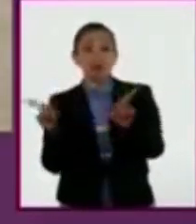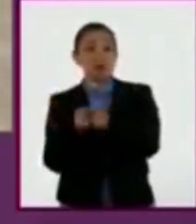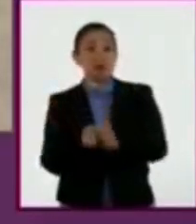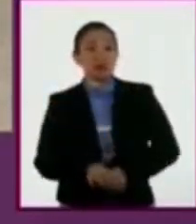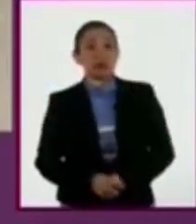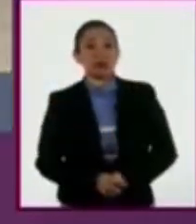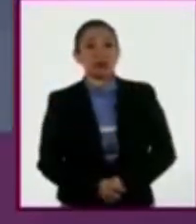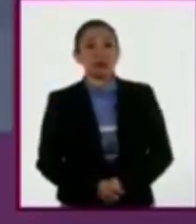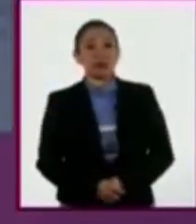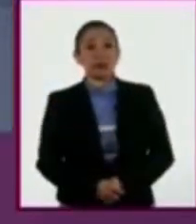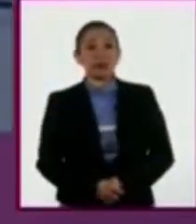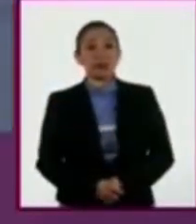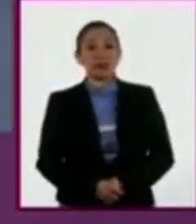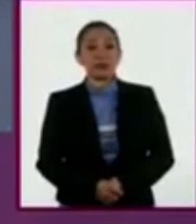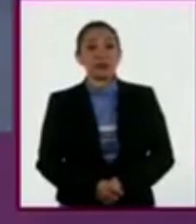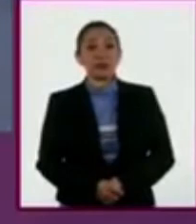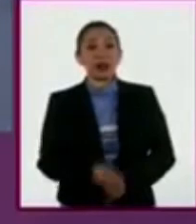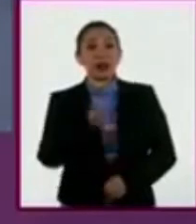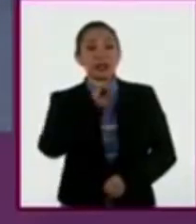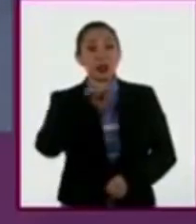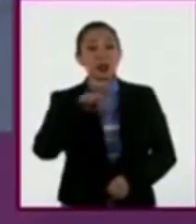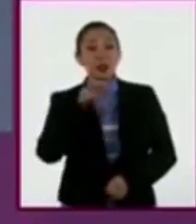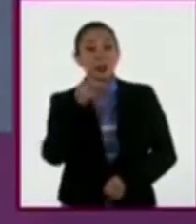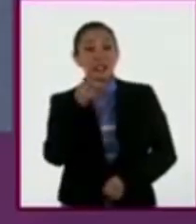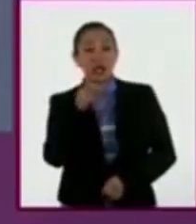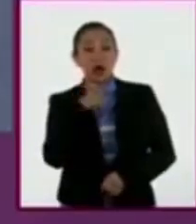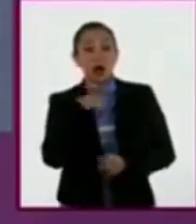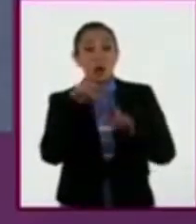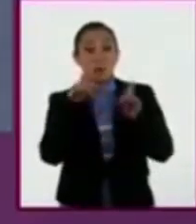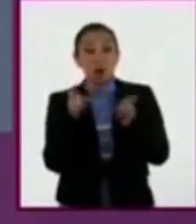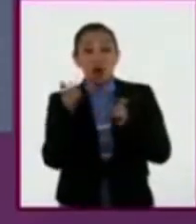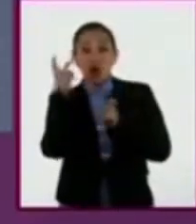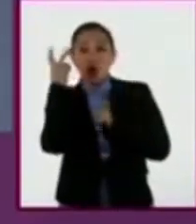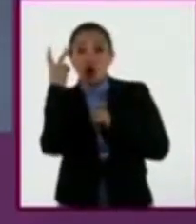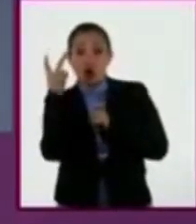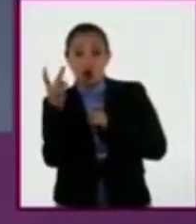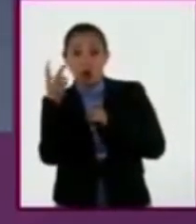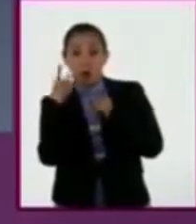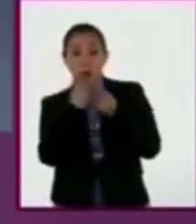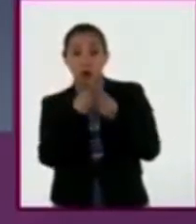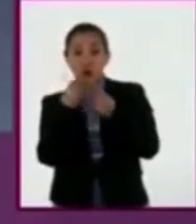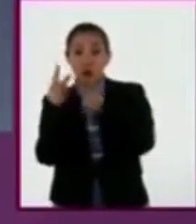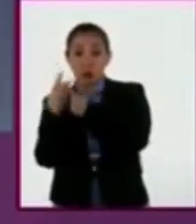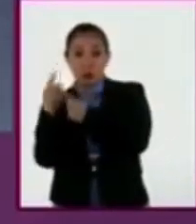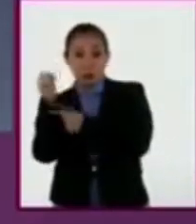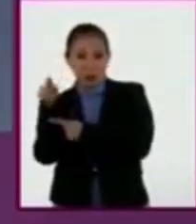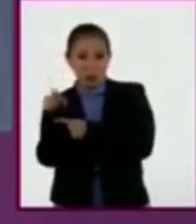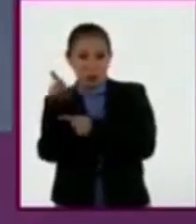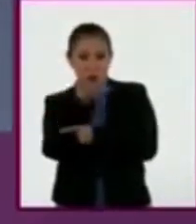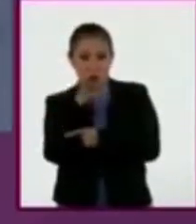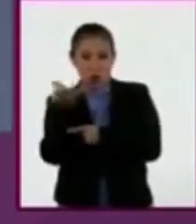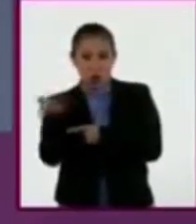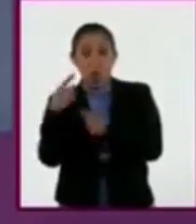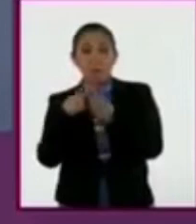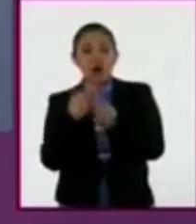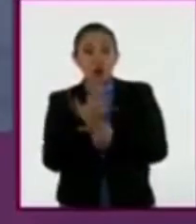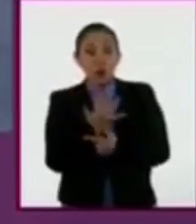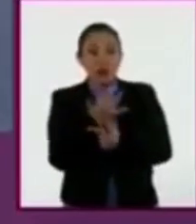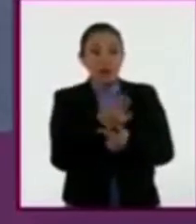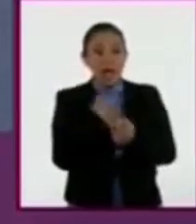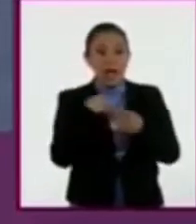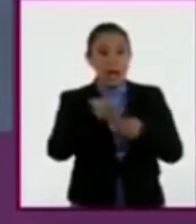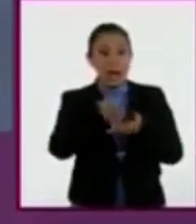operaciones. Elevamos 0.25 metros por segundo al cuadrado y lo multiplicamos por 50